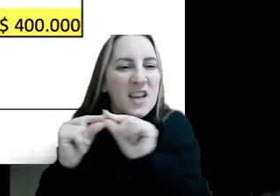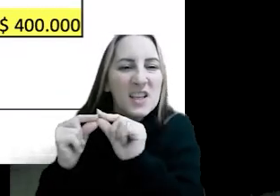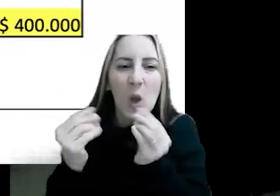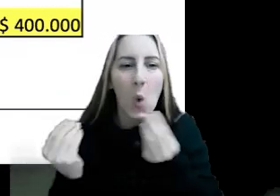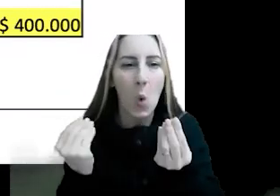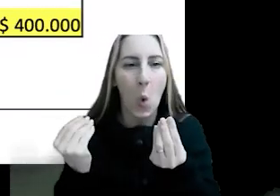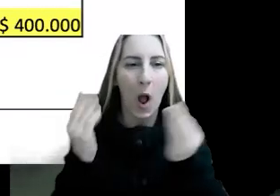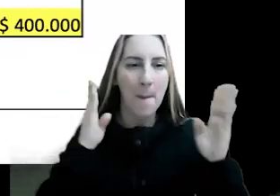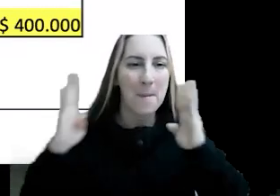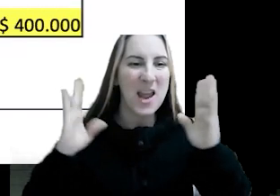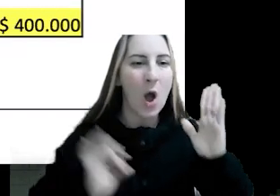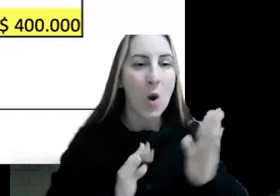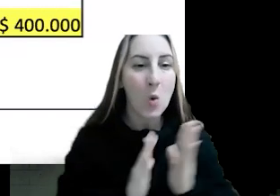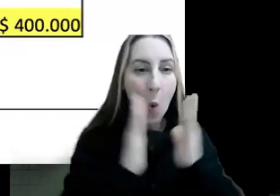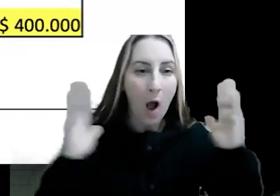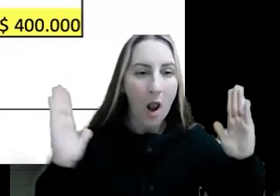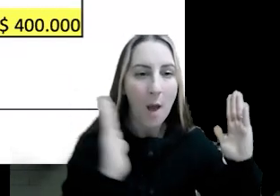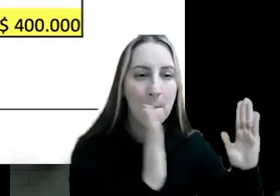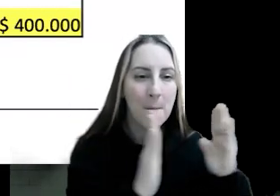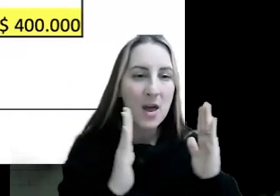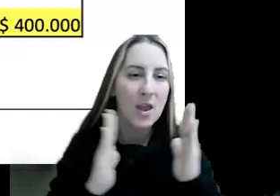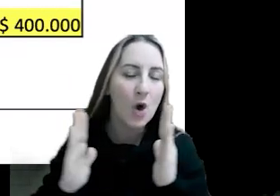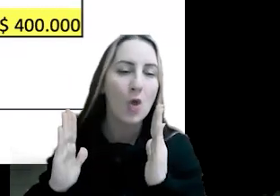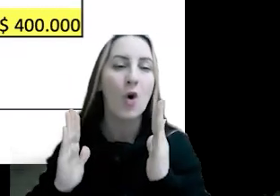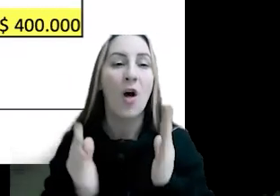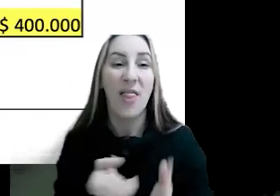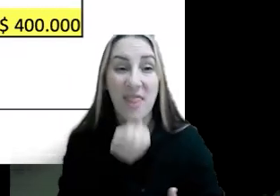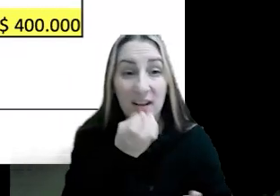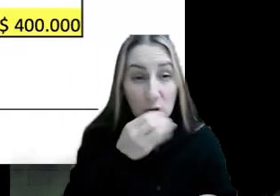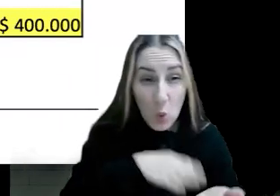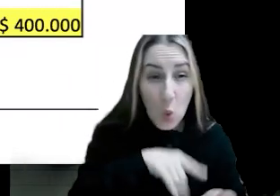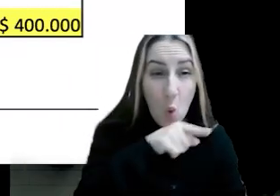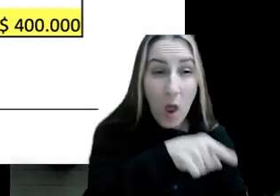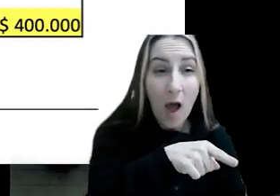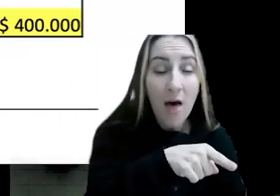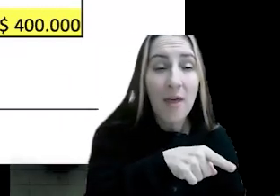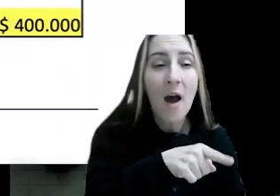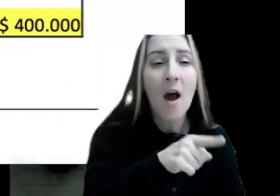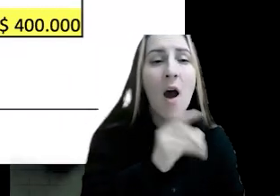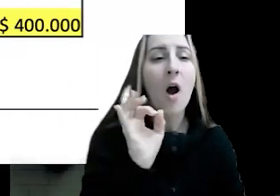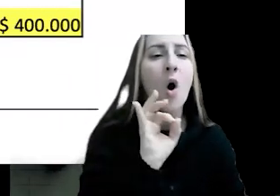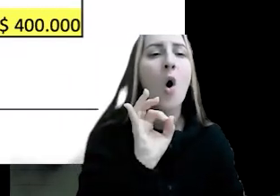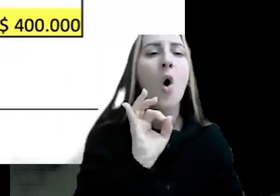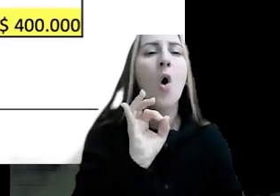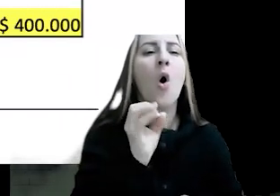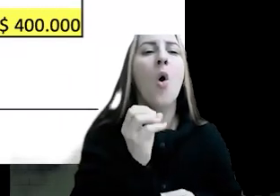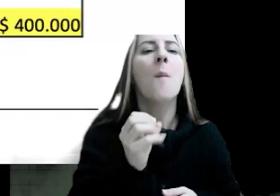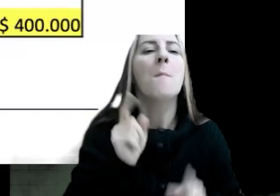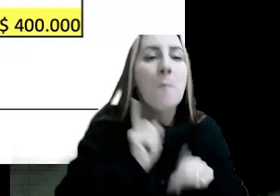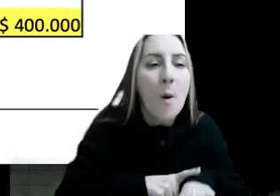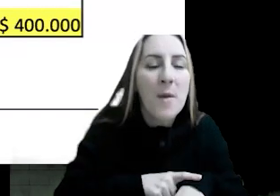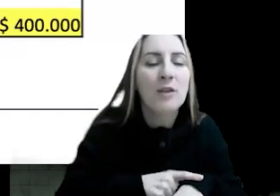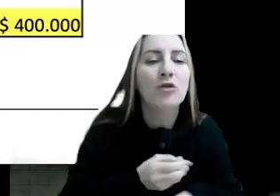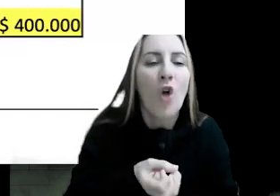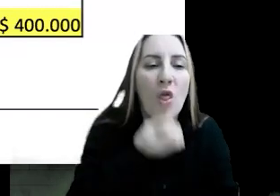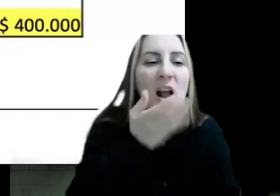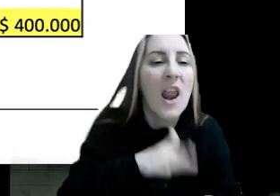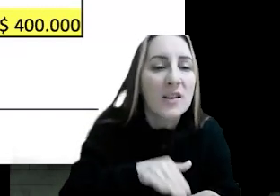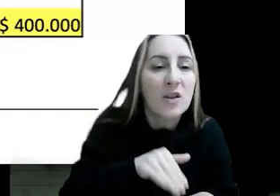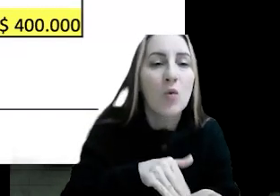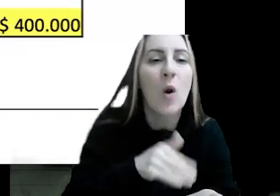periodo anual? ¿Es el periodo de la declaración jurada? ¿Es el periodo cuando hace la declaración jurada, cuando hace la